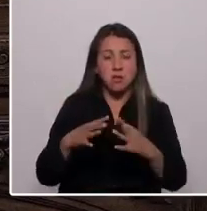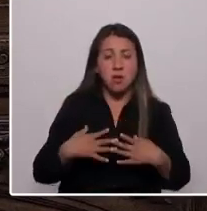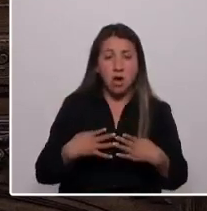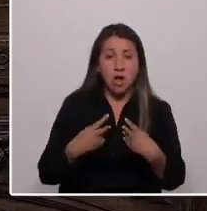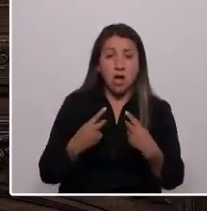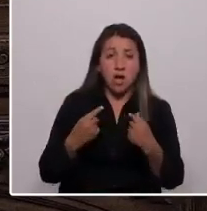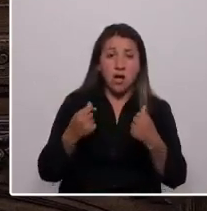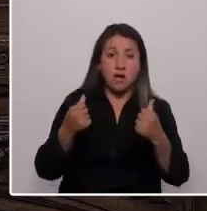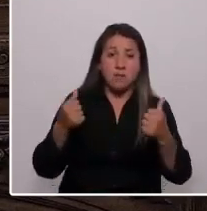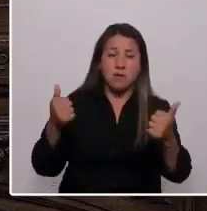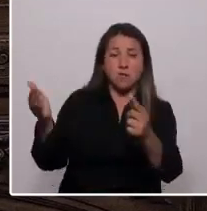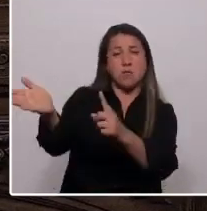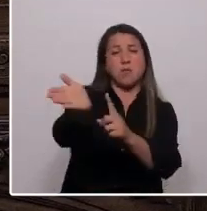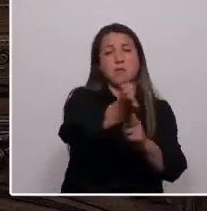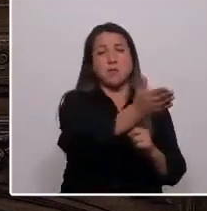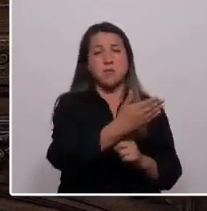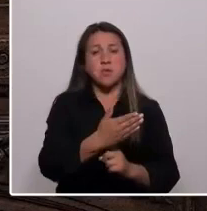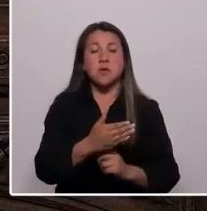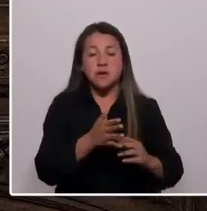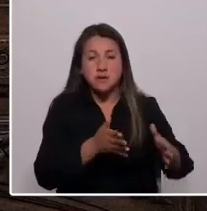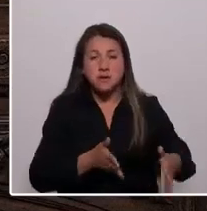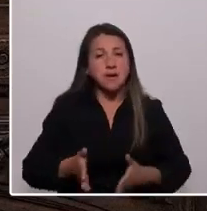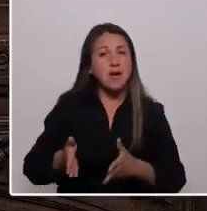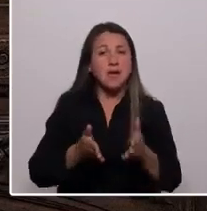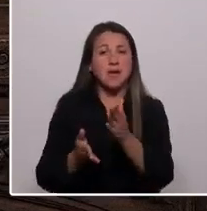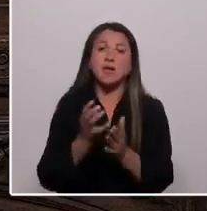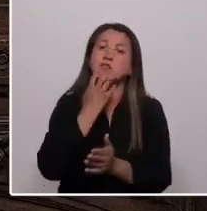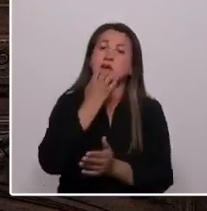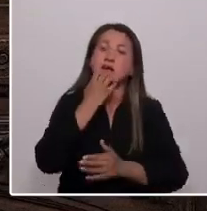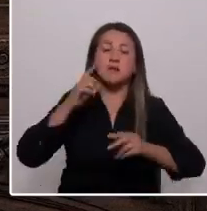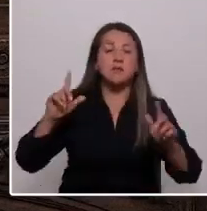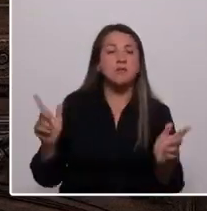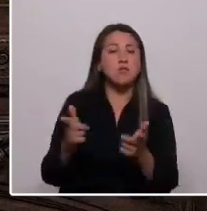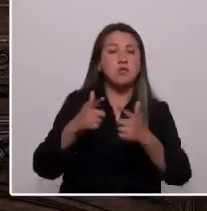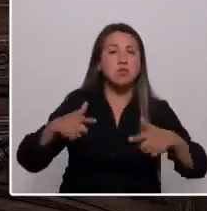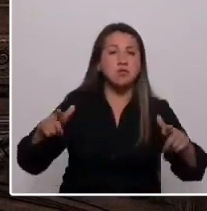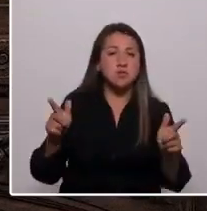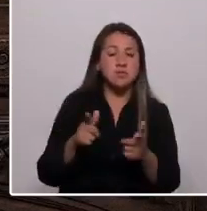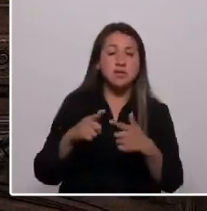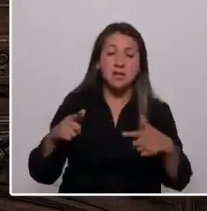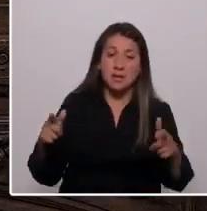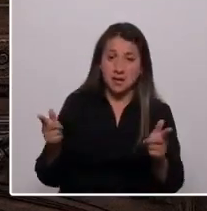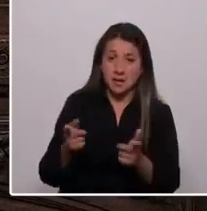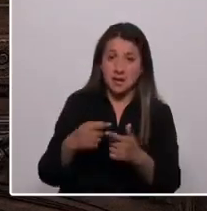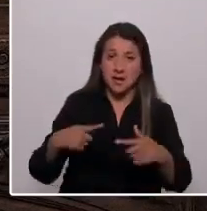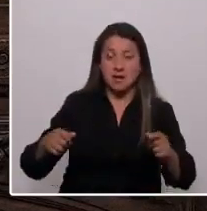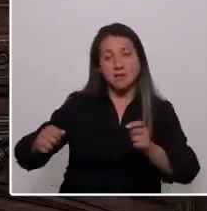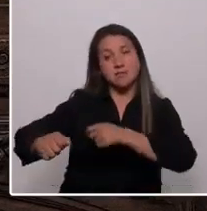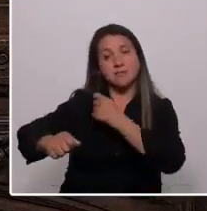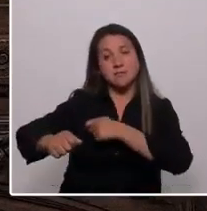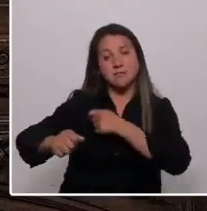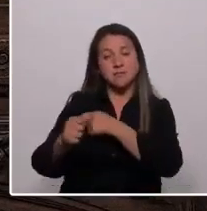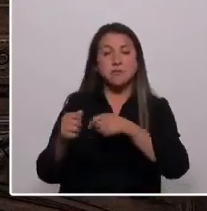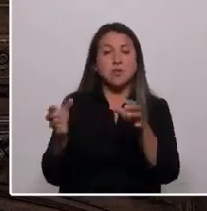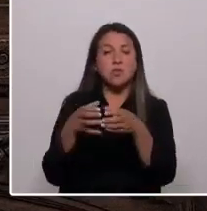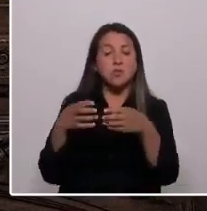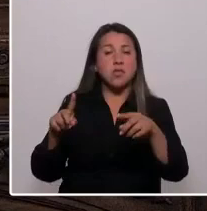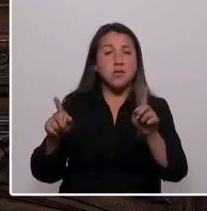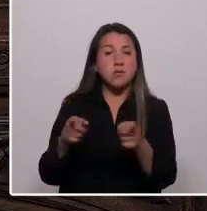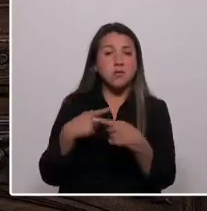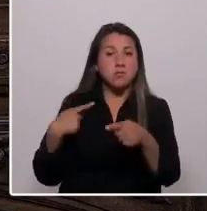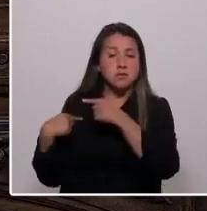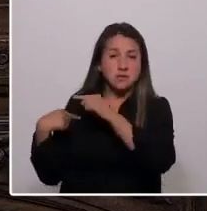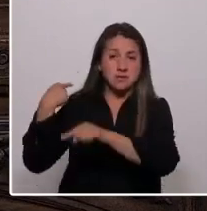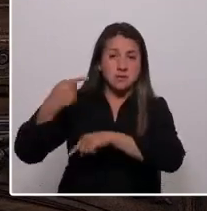las calles de antofagasta se llenaron de música los bronces brillaban y la orquesta sinfónica de antofagasta heredera de jorge peña hen